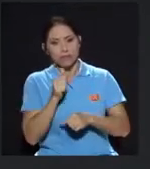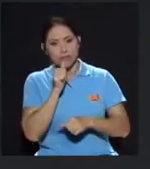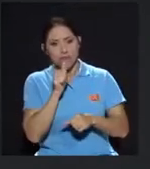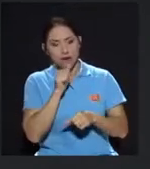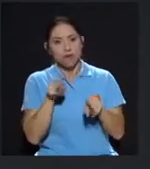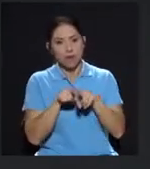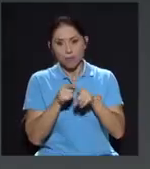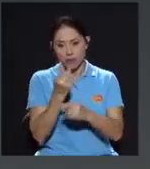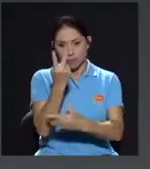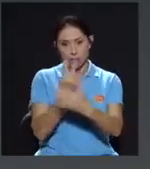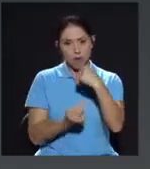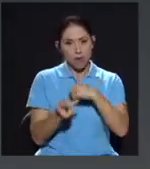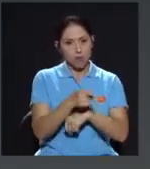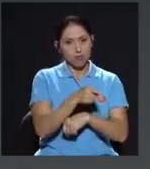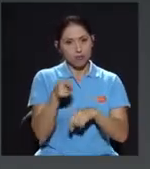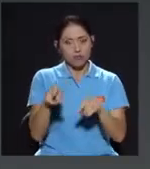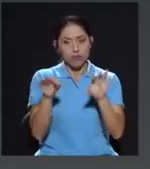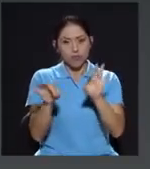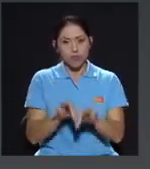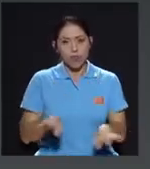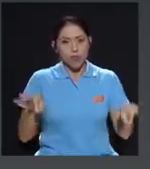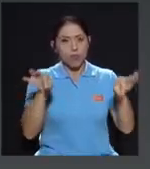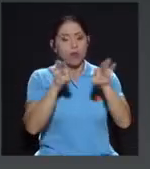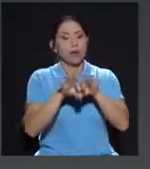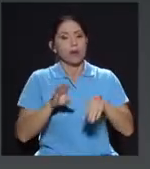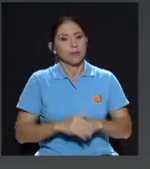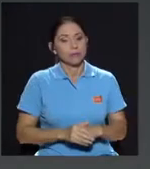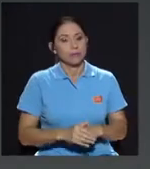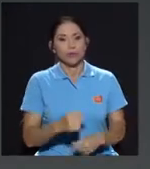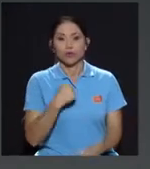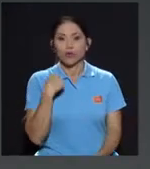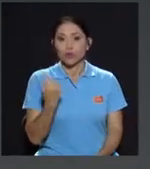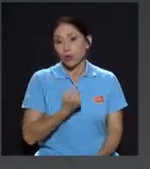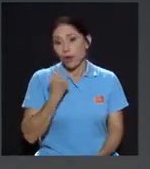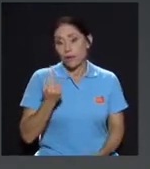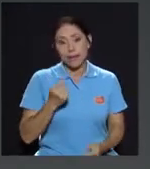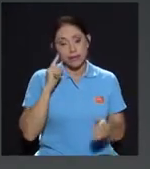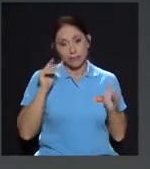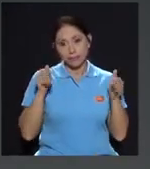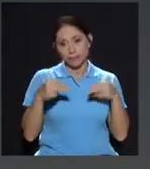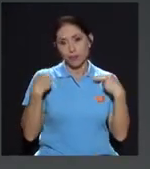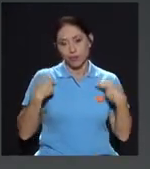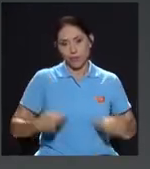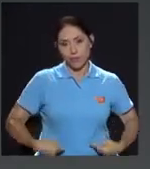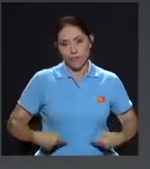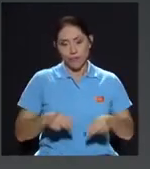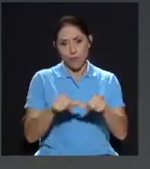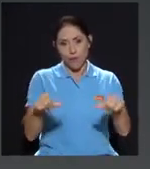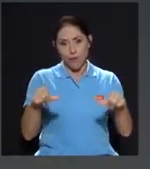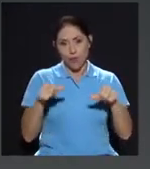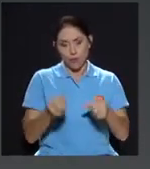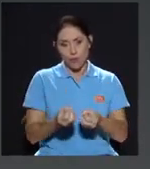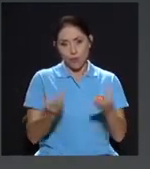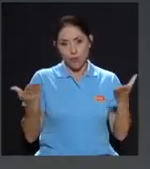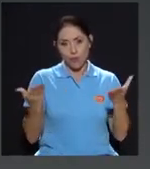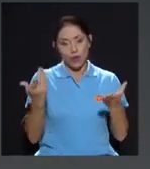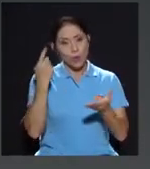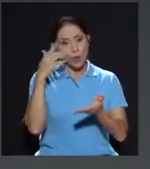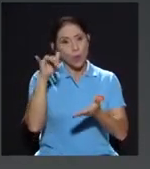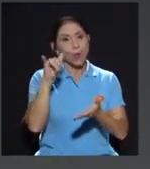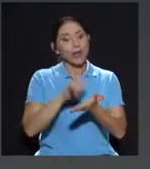creo que es muy valioso yo solo tengo un informe del sector público y por eso algunos de los